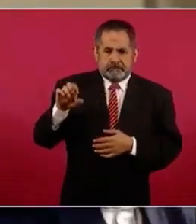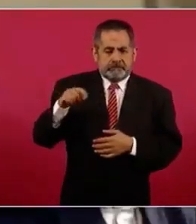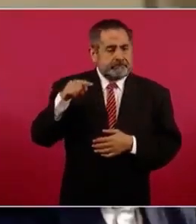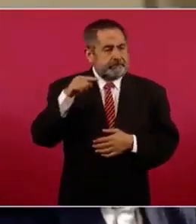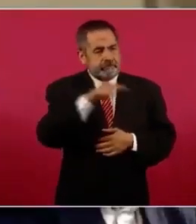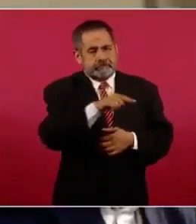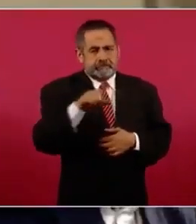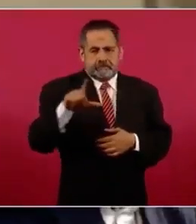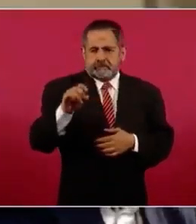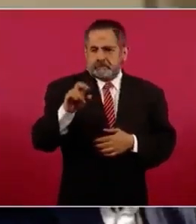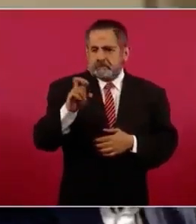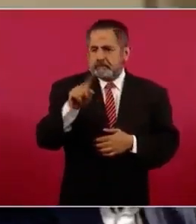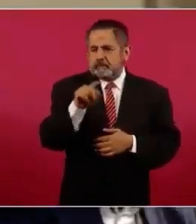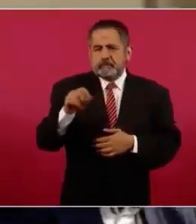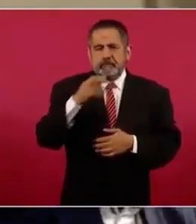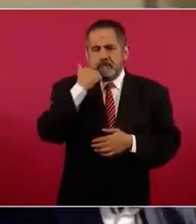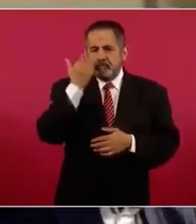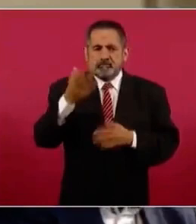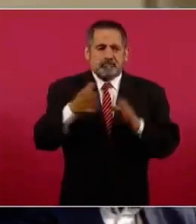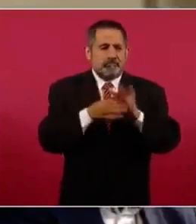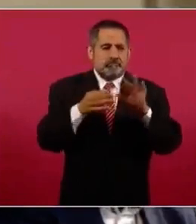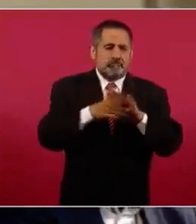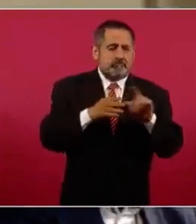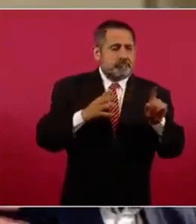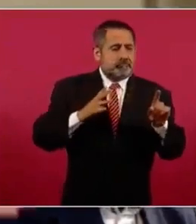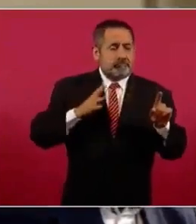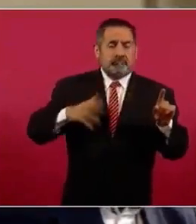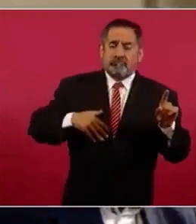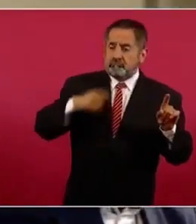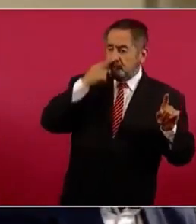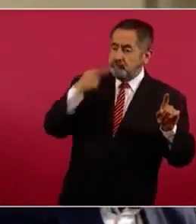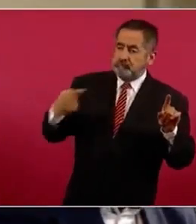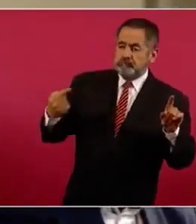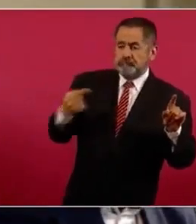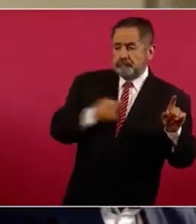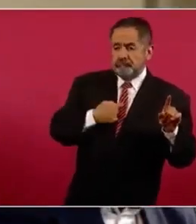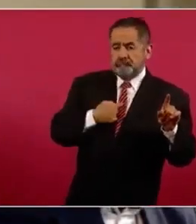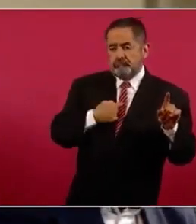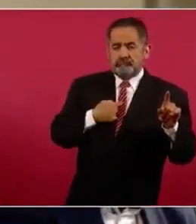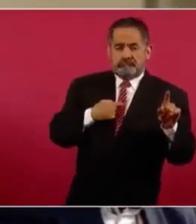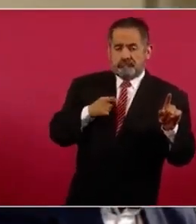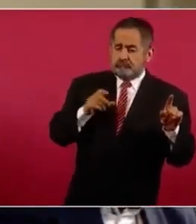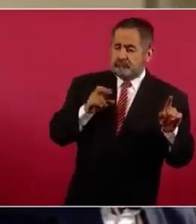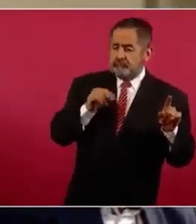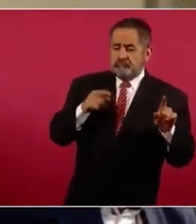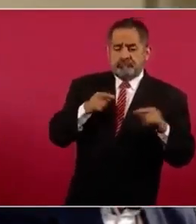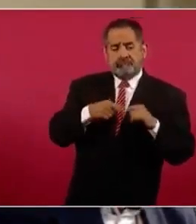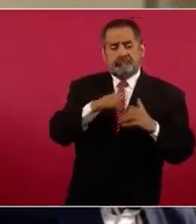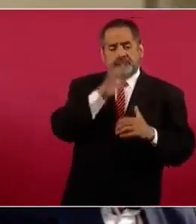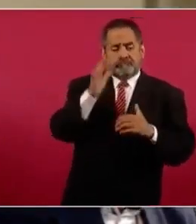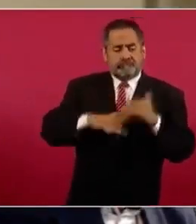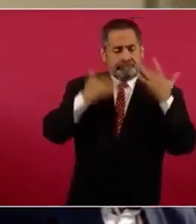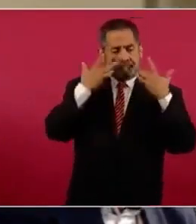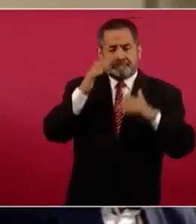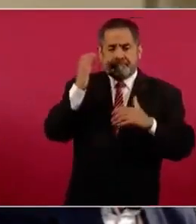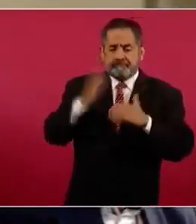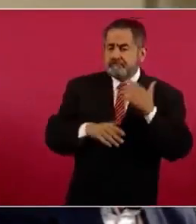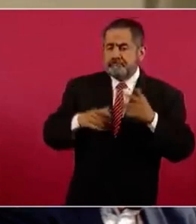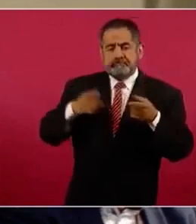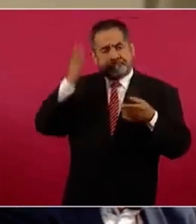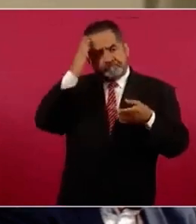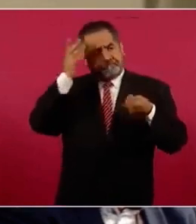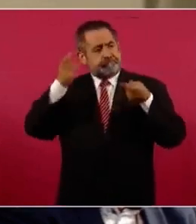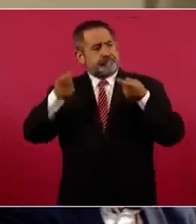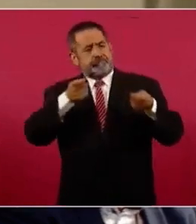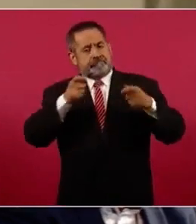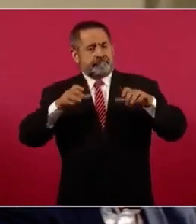quiere hacer un álbum en honor al ego para cerrar su periodo en cuanto a la dirigencia,